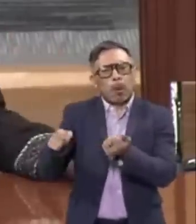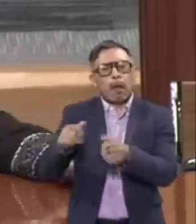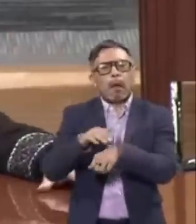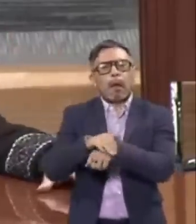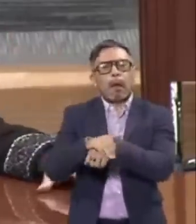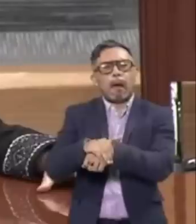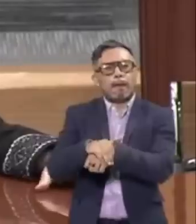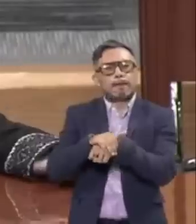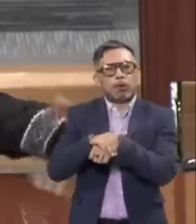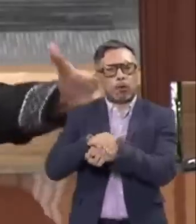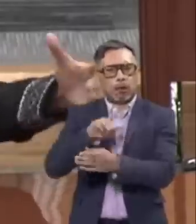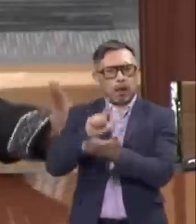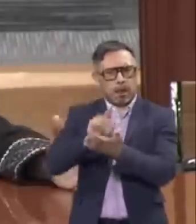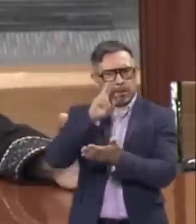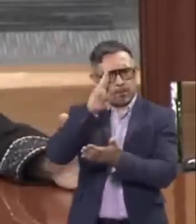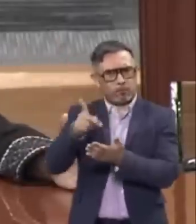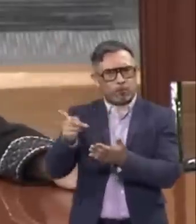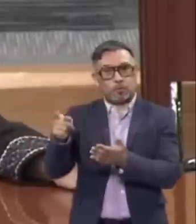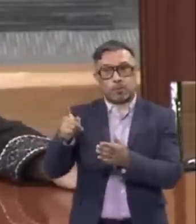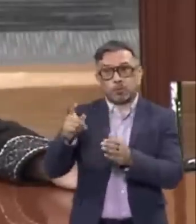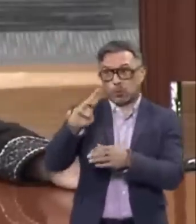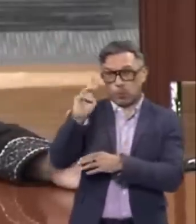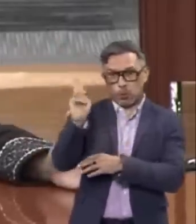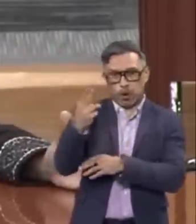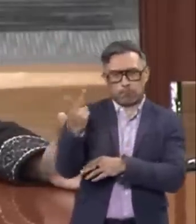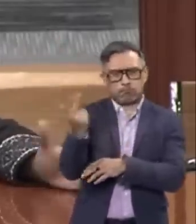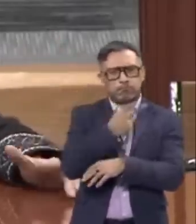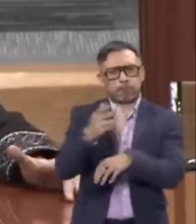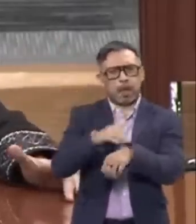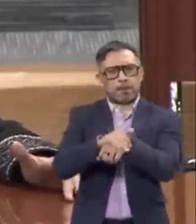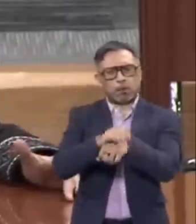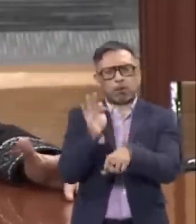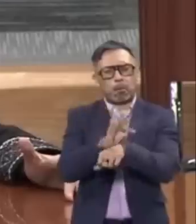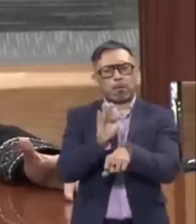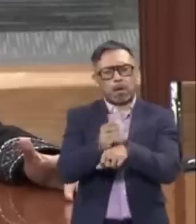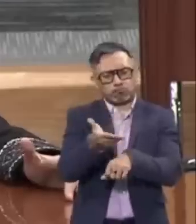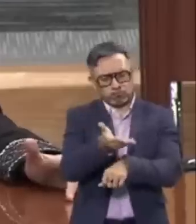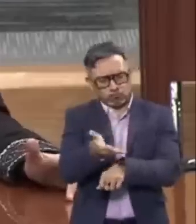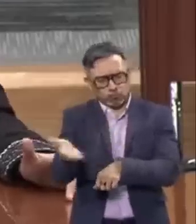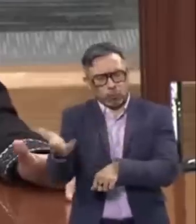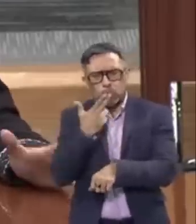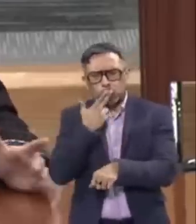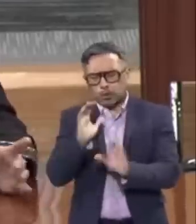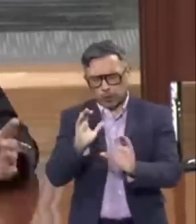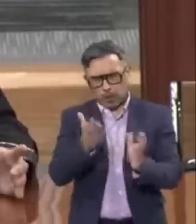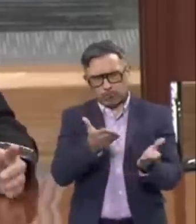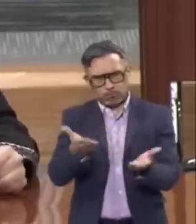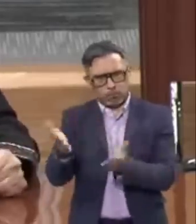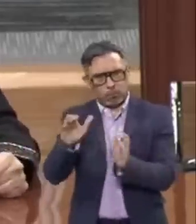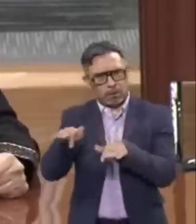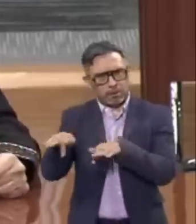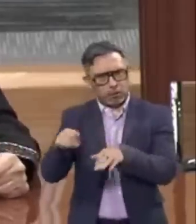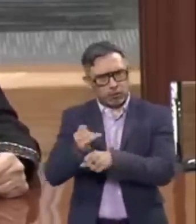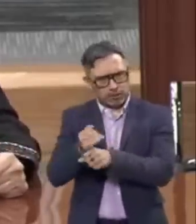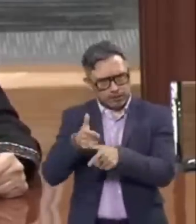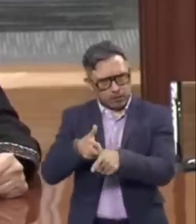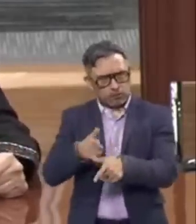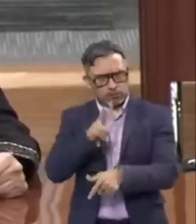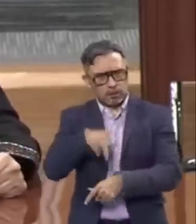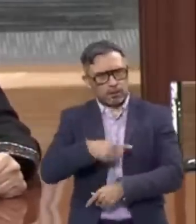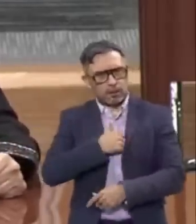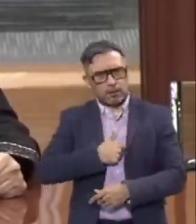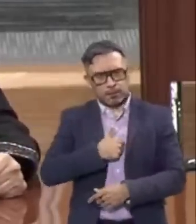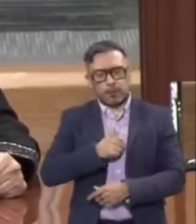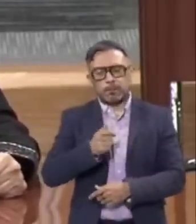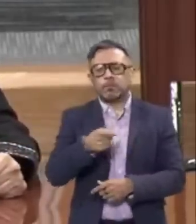amiguismo con las autoridades de nuestra máxima casa de estudios. Es una lástima. Finalmente podría resumir